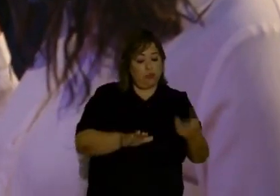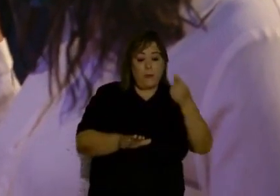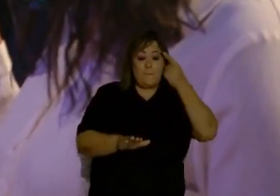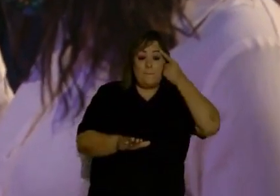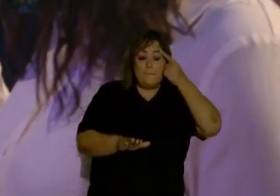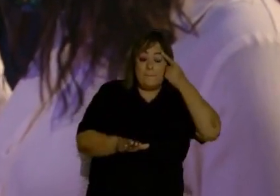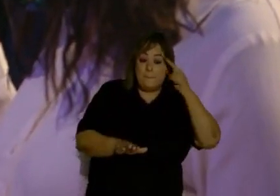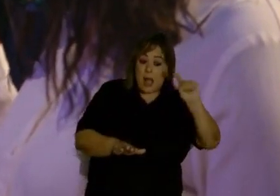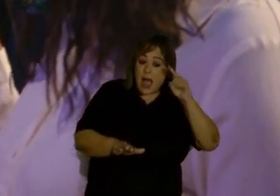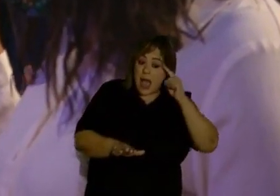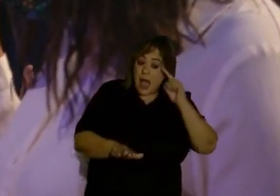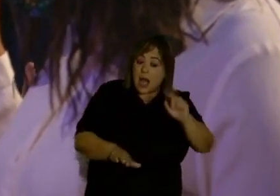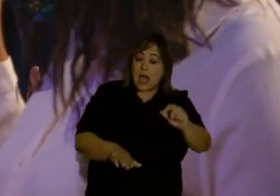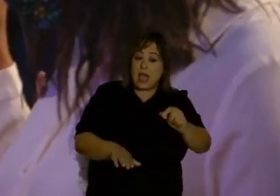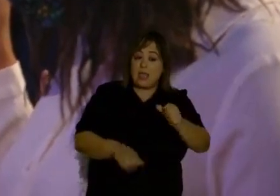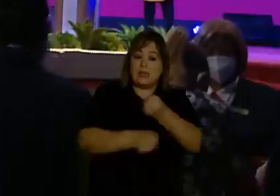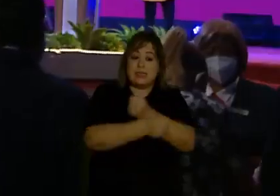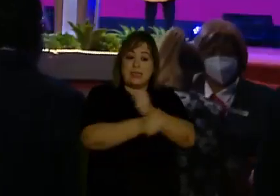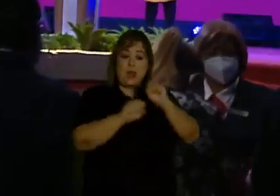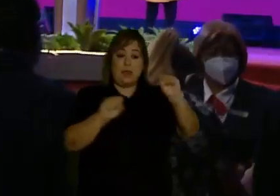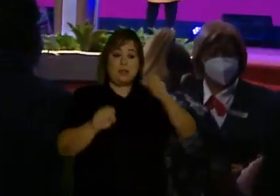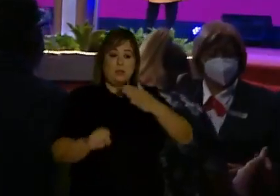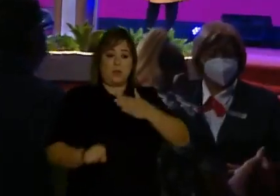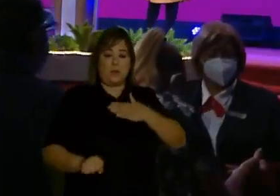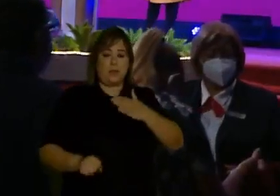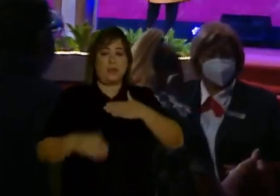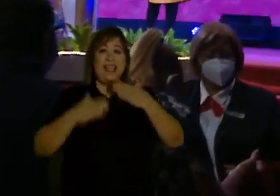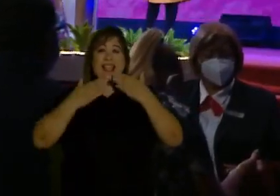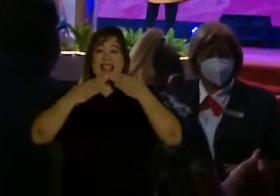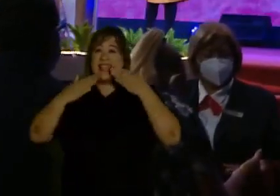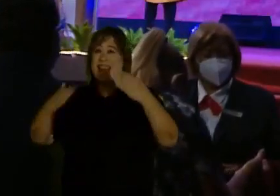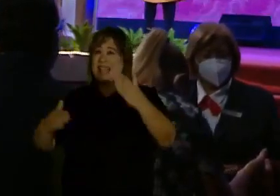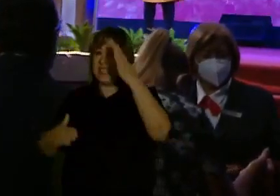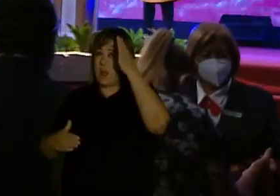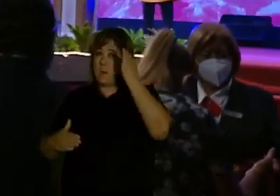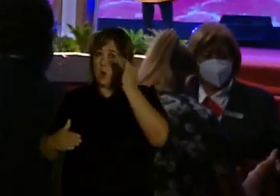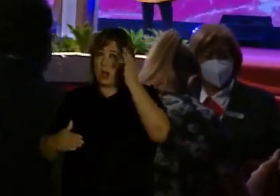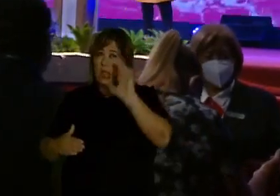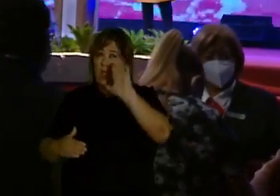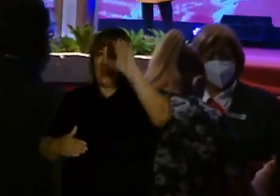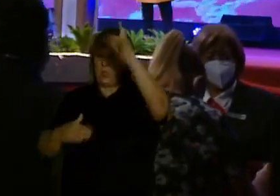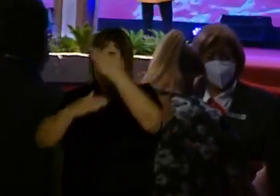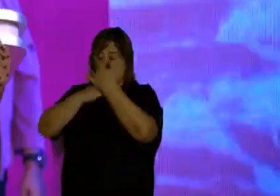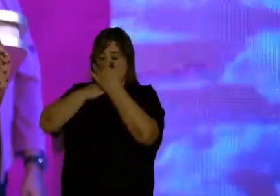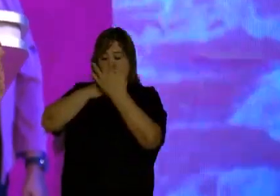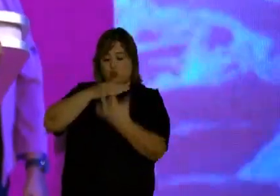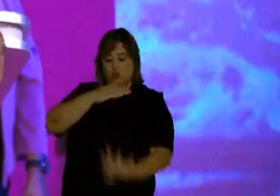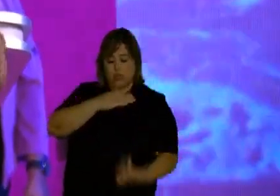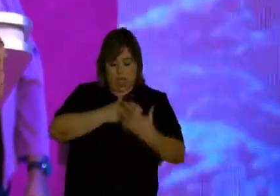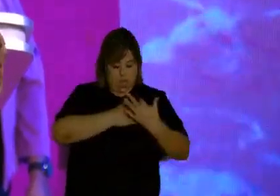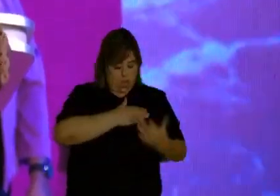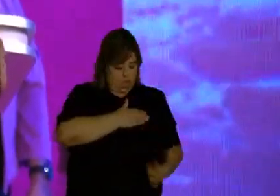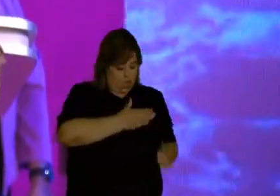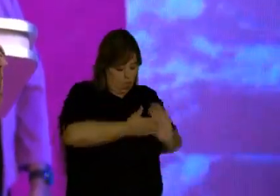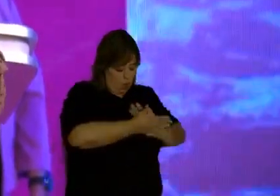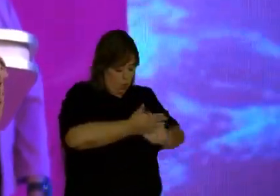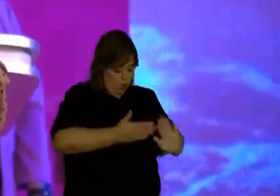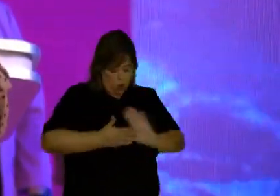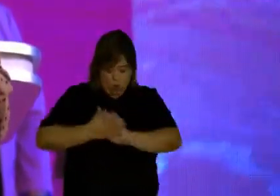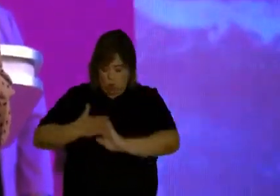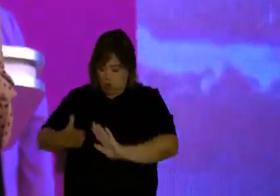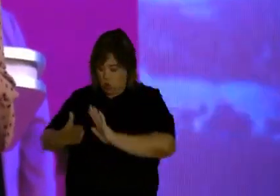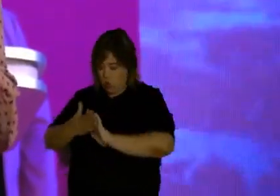mí. Gracias porque tu sangre me limpia de todo pecado.